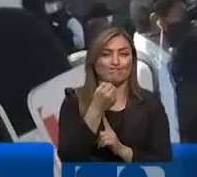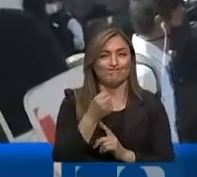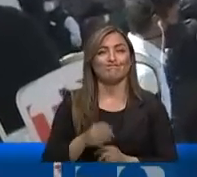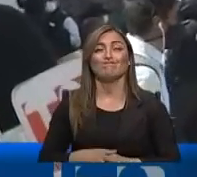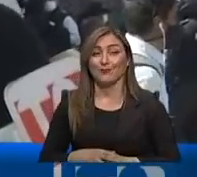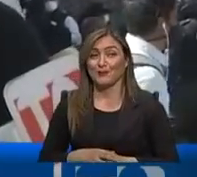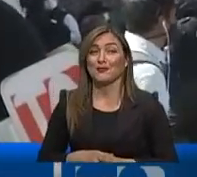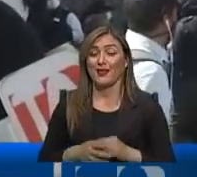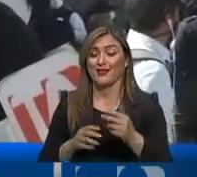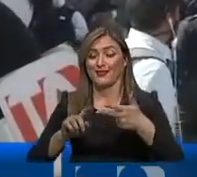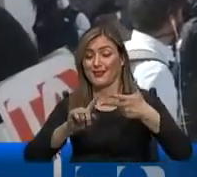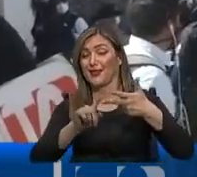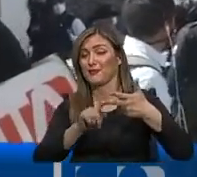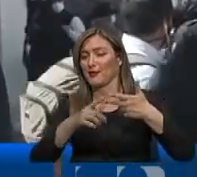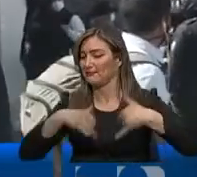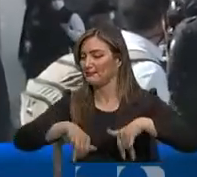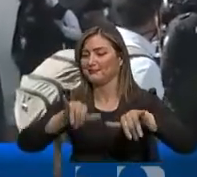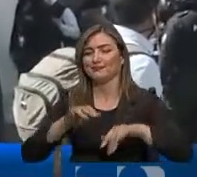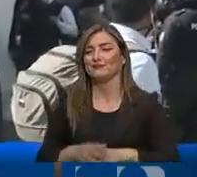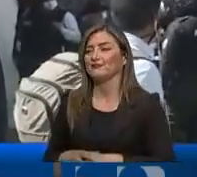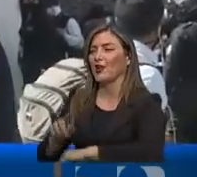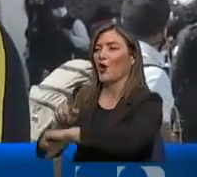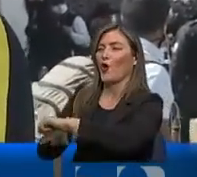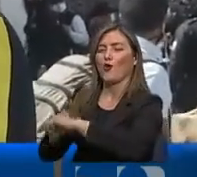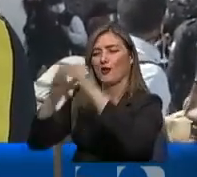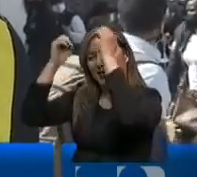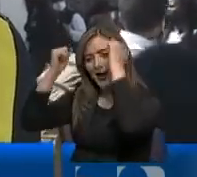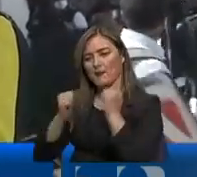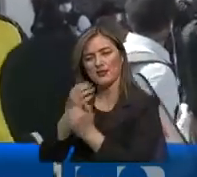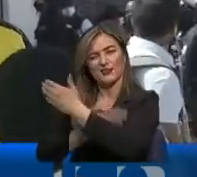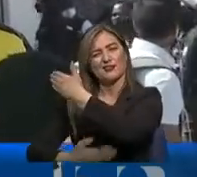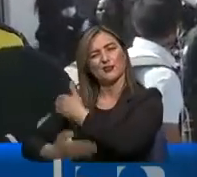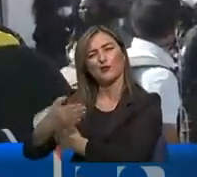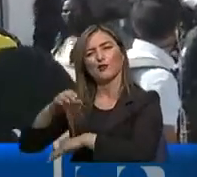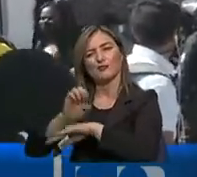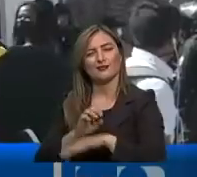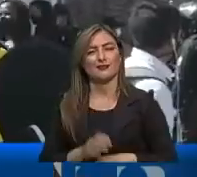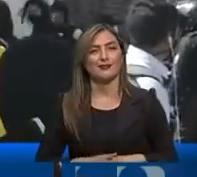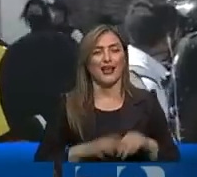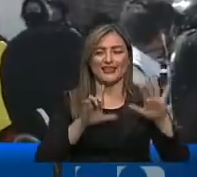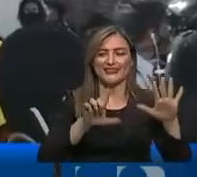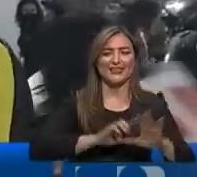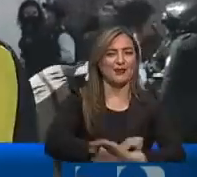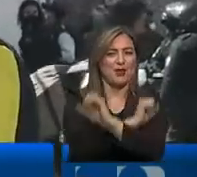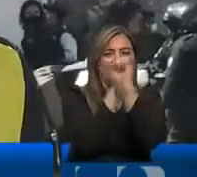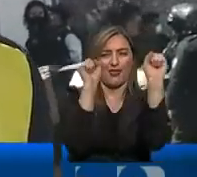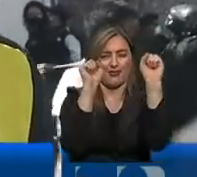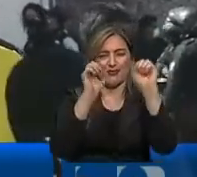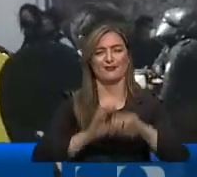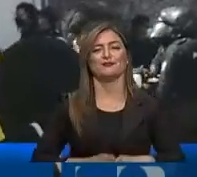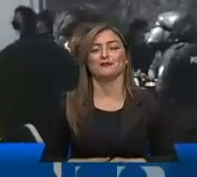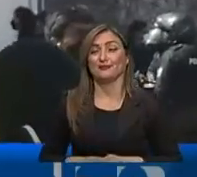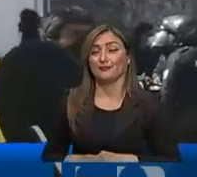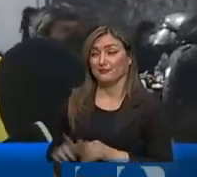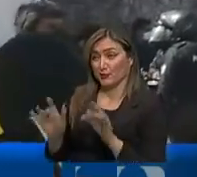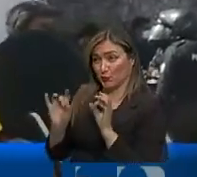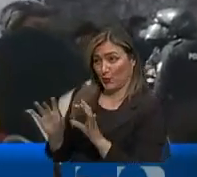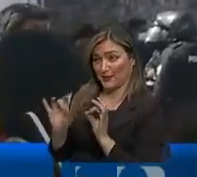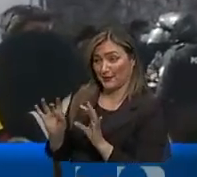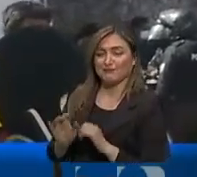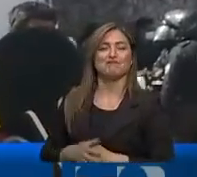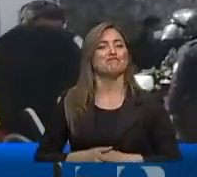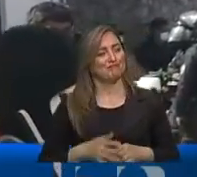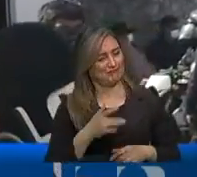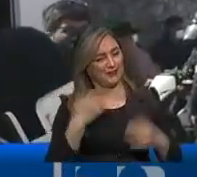de mantenernos en la tercera posición. ¿A qué hora se puso la camiseta de Ecuador? Desde las 7 de la mañana. ¿Como cábala? Sí, la cábala,